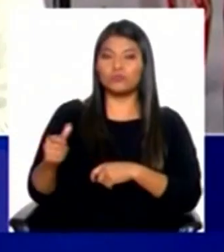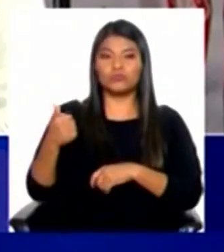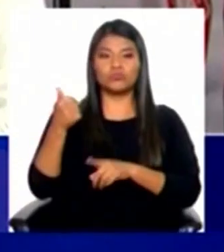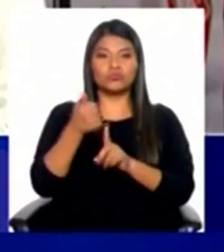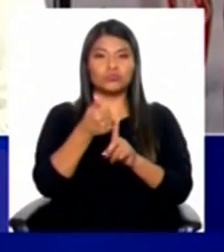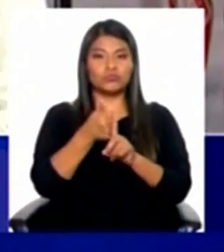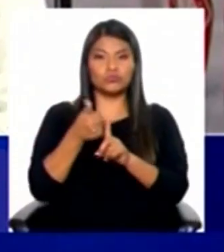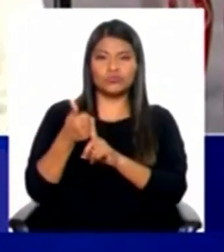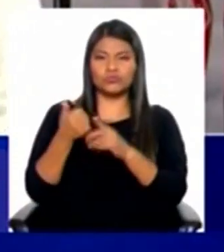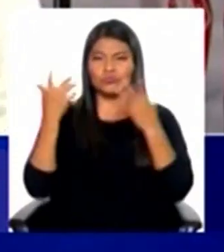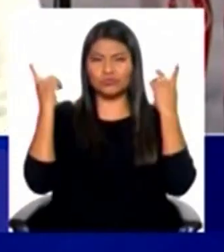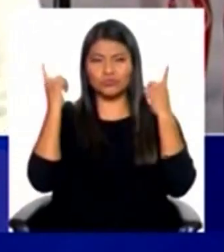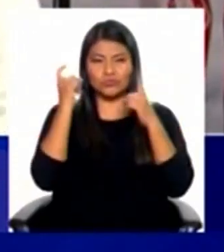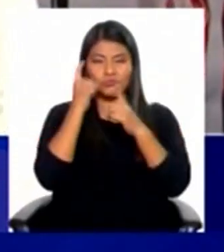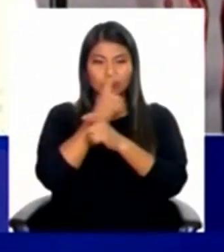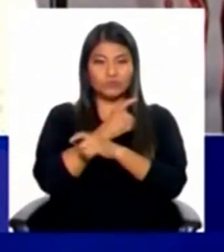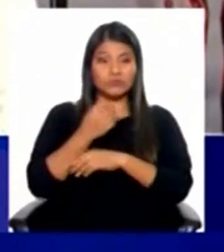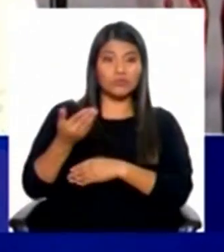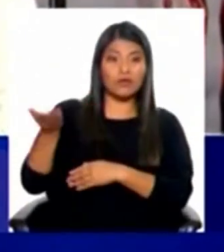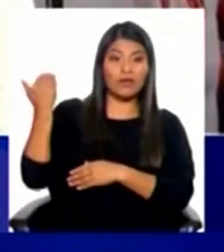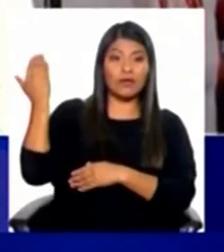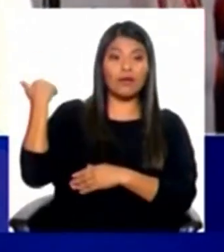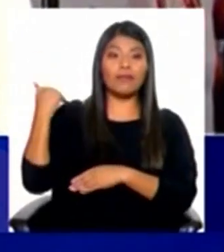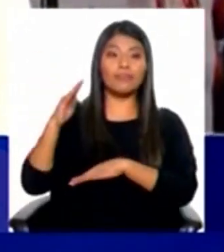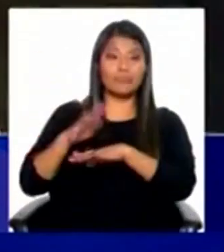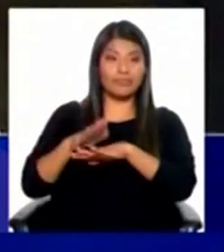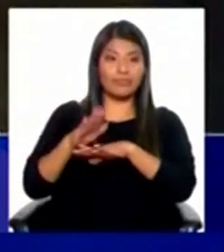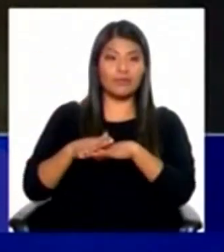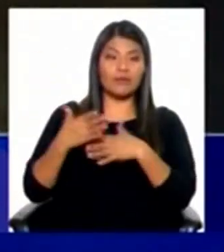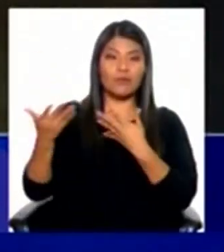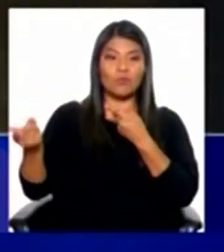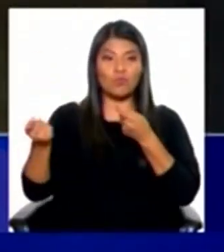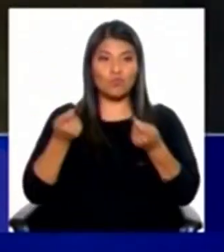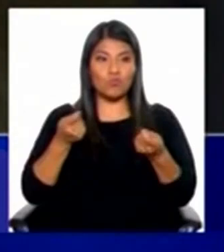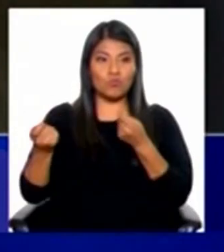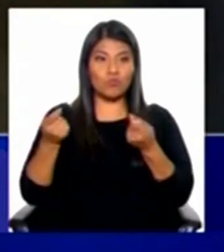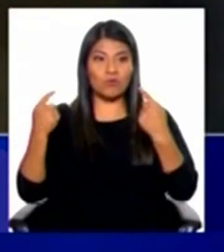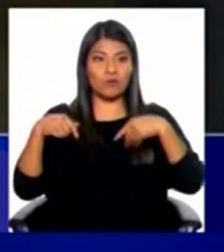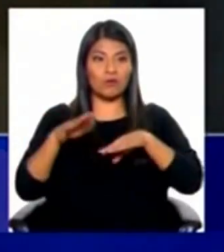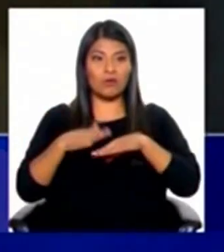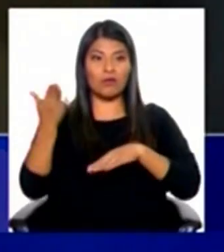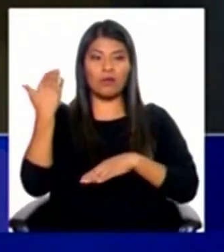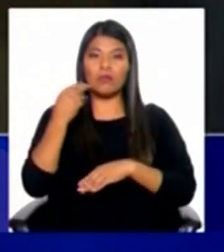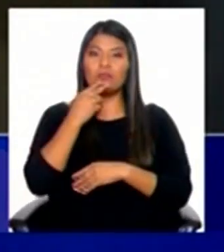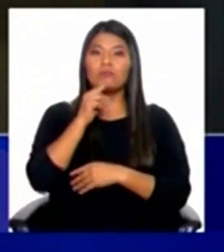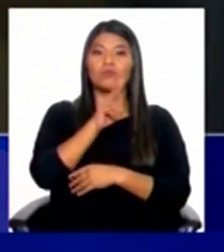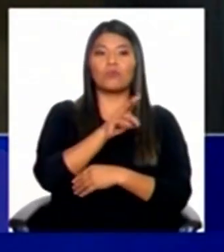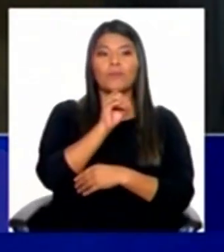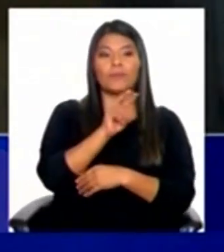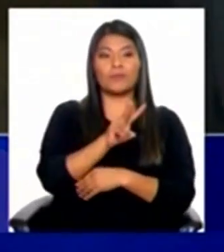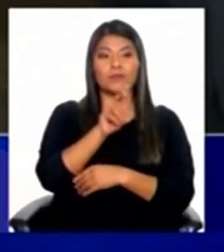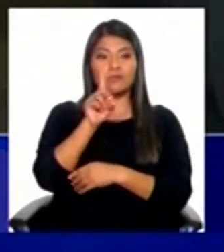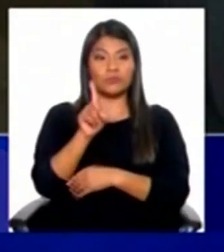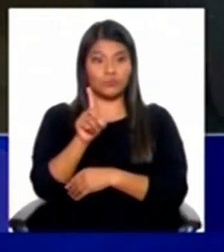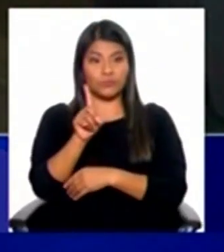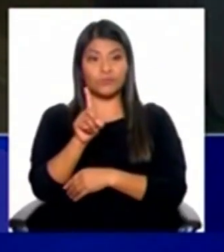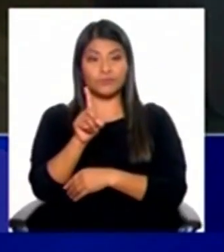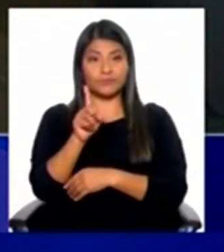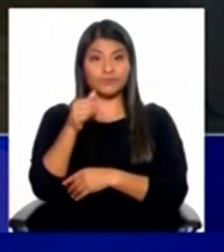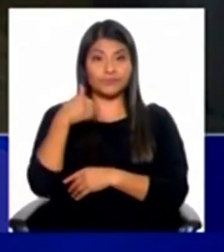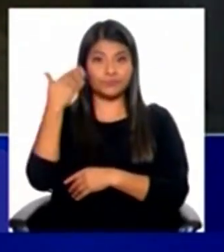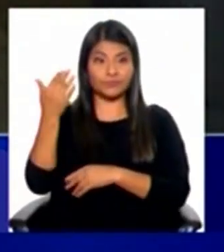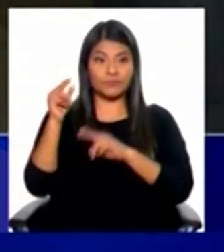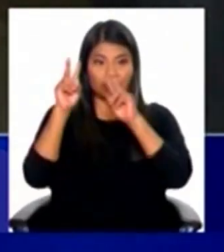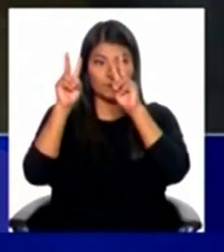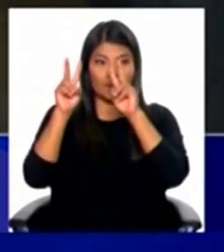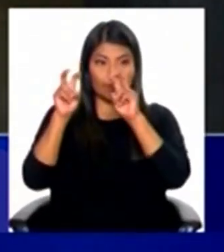todos los esfuerzos económicos que se desplegaron precisamente para cuestionar esta elección del año 2021. Y entre los investigados